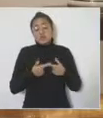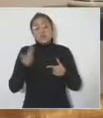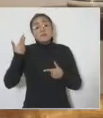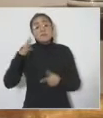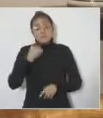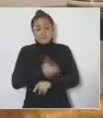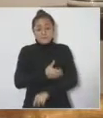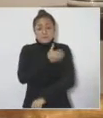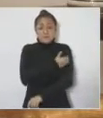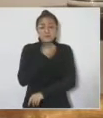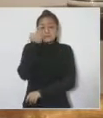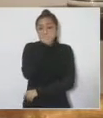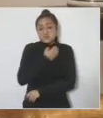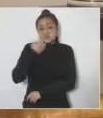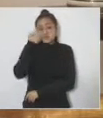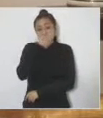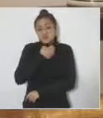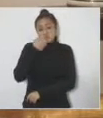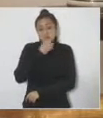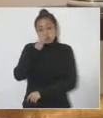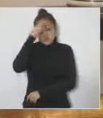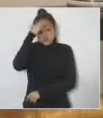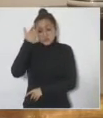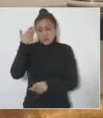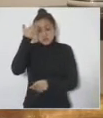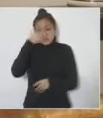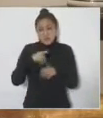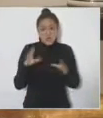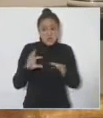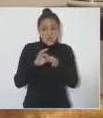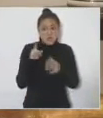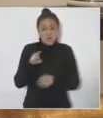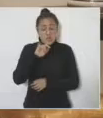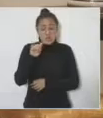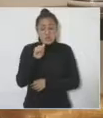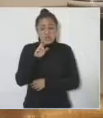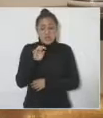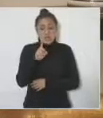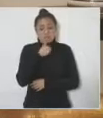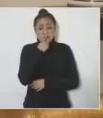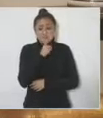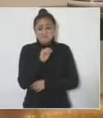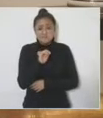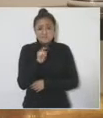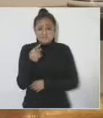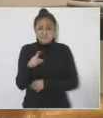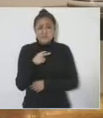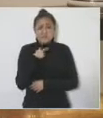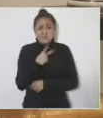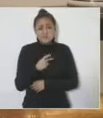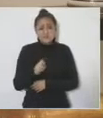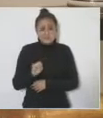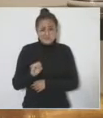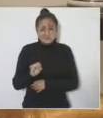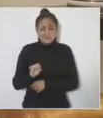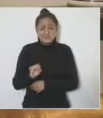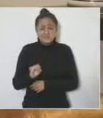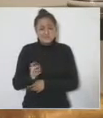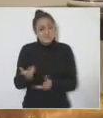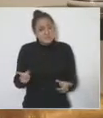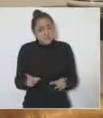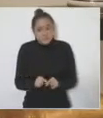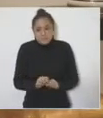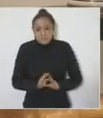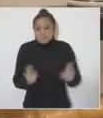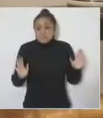compañeros de escuela del del magistrado Jared Sí y me dice sí es su voz y ya